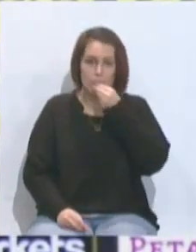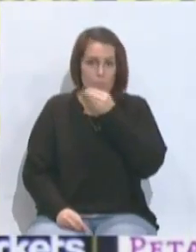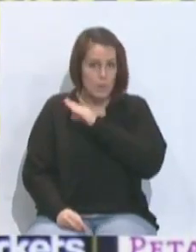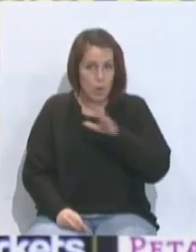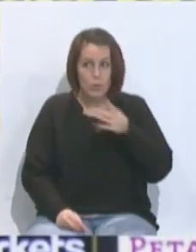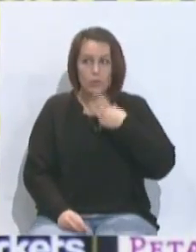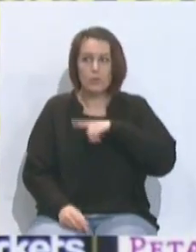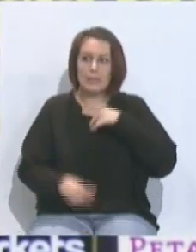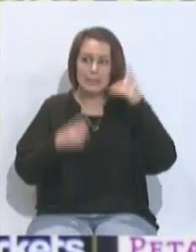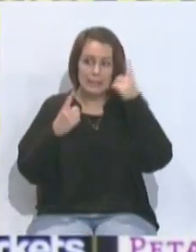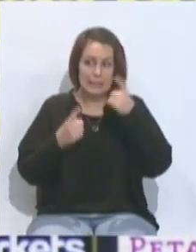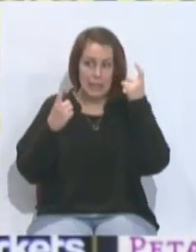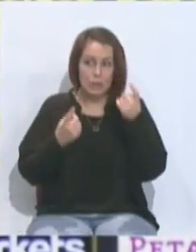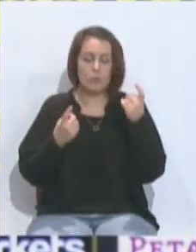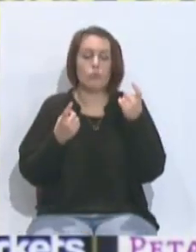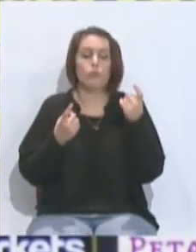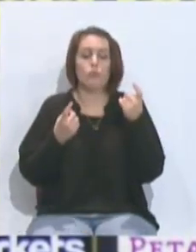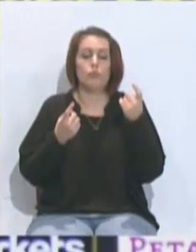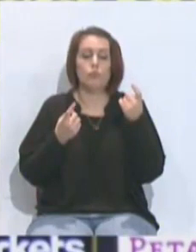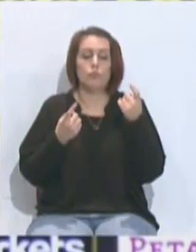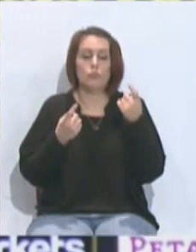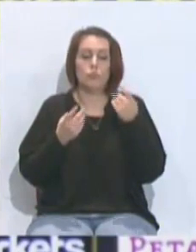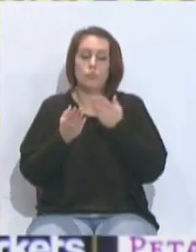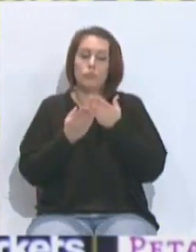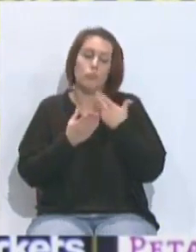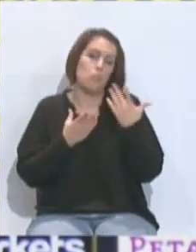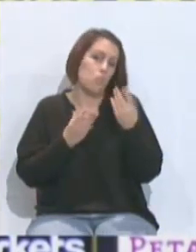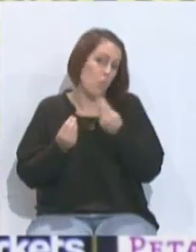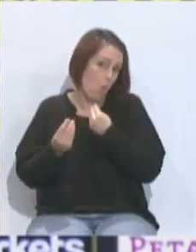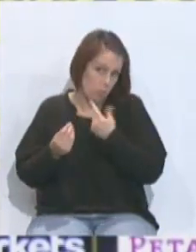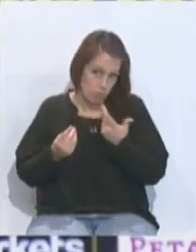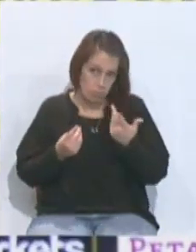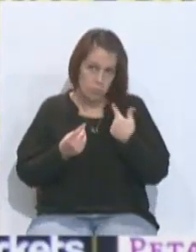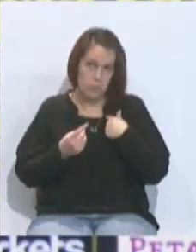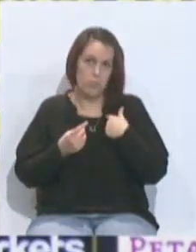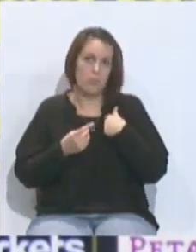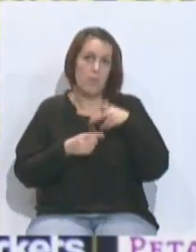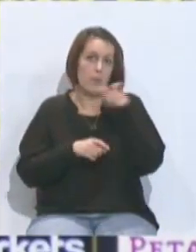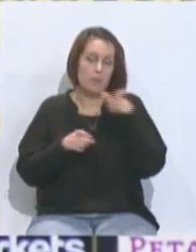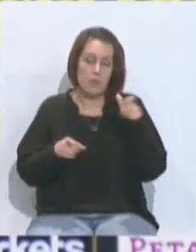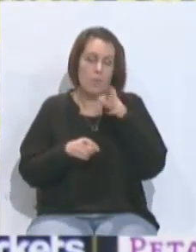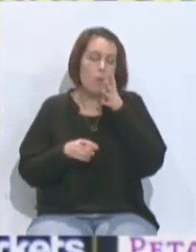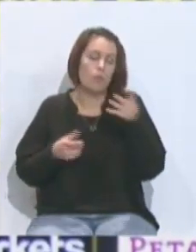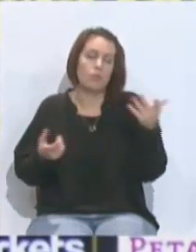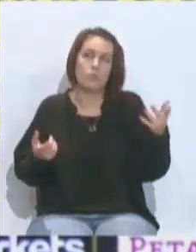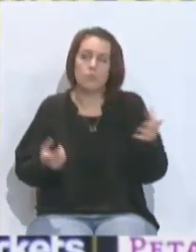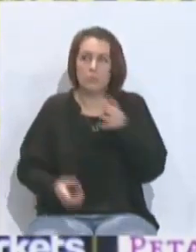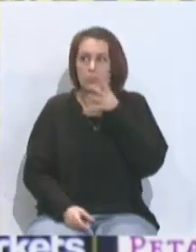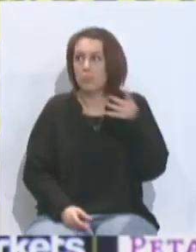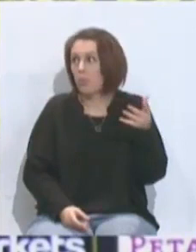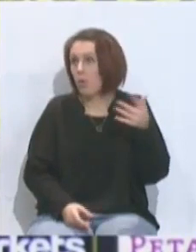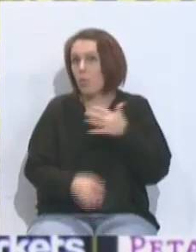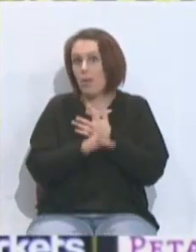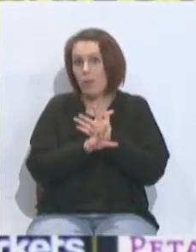mejores y hemos intentado muchísimas opciones que por circunstancias, ya sean por bien por causa de